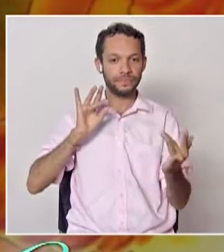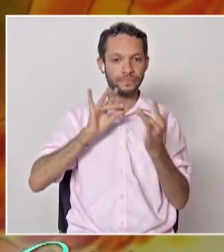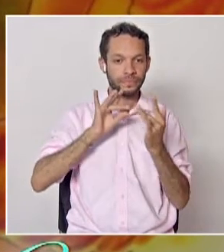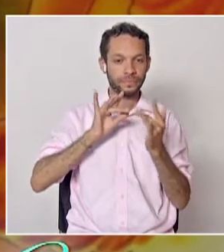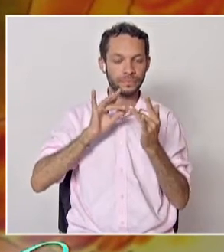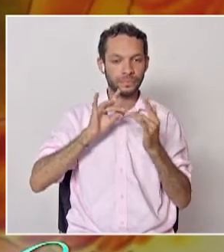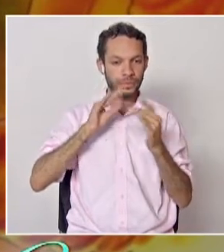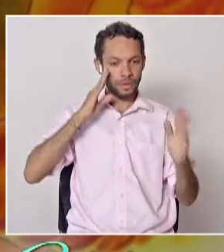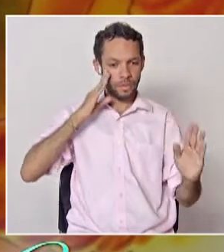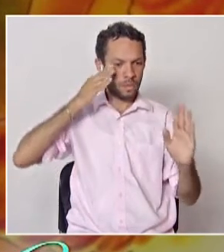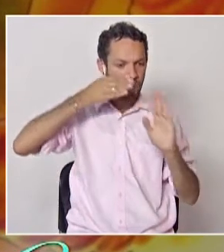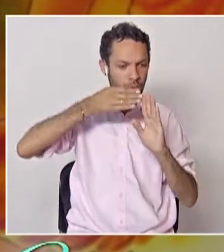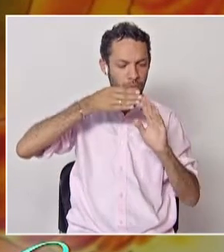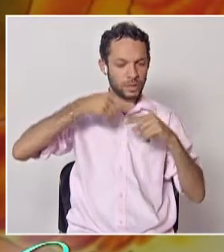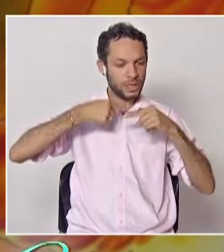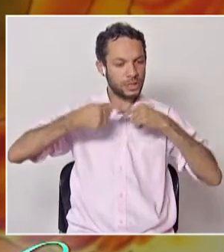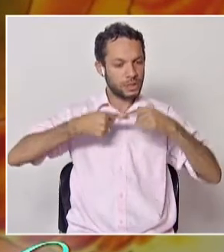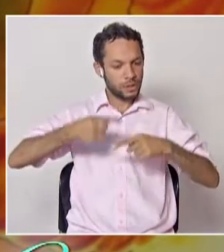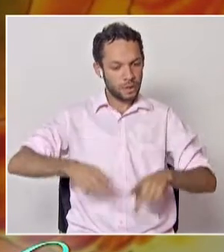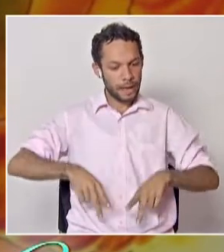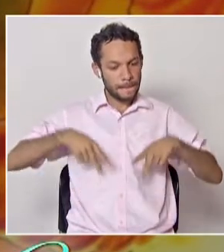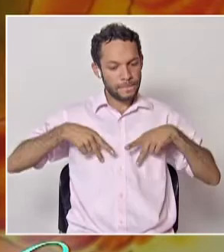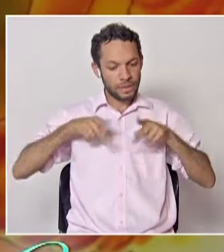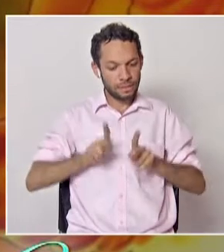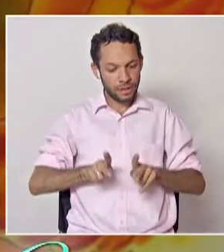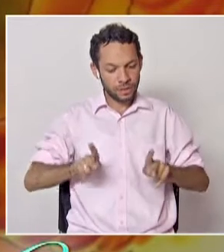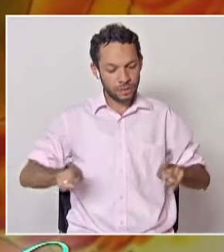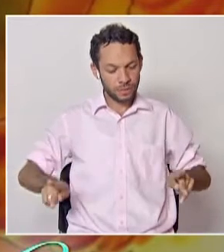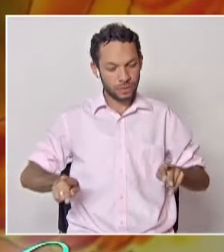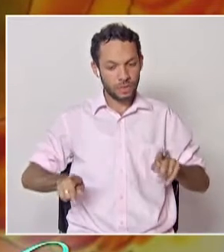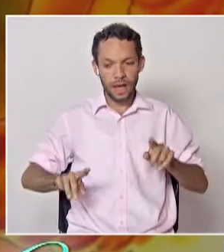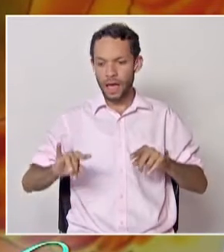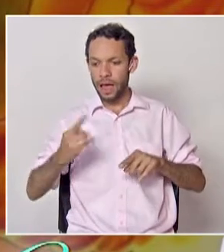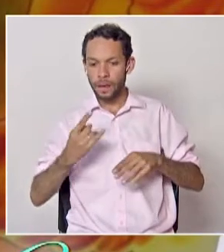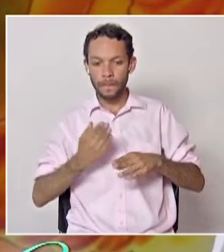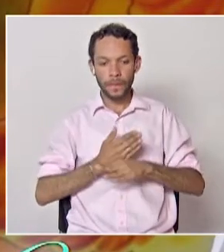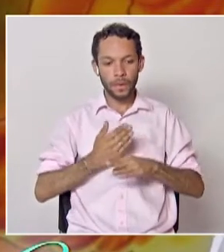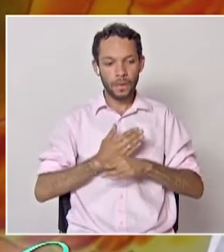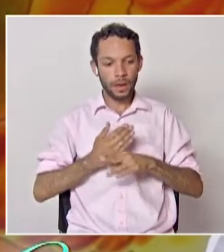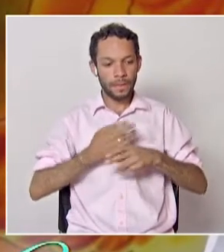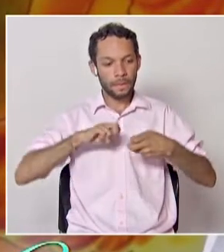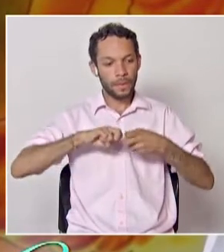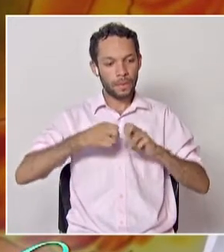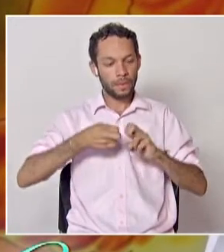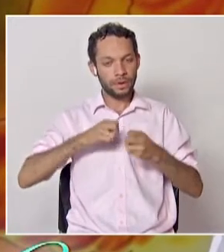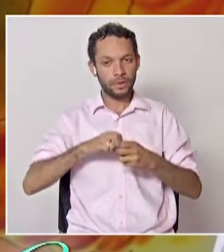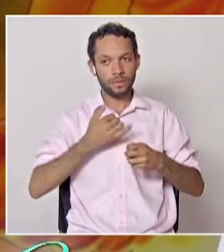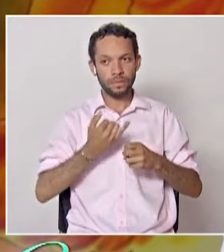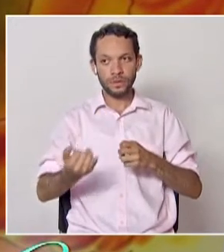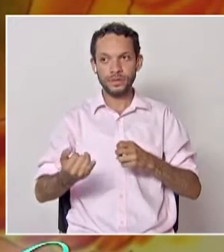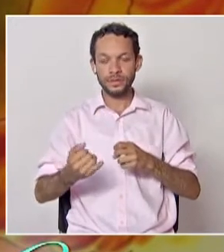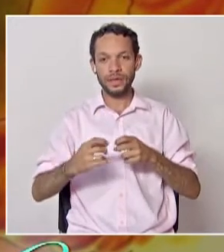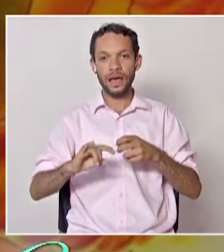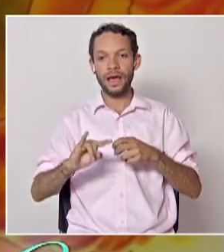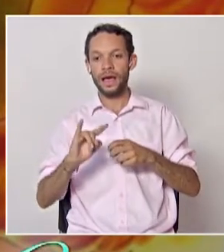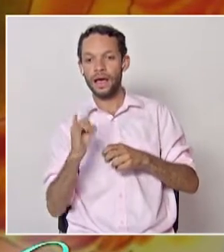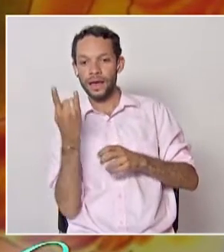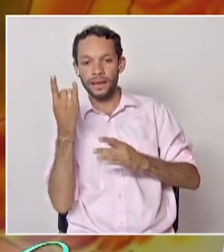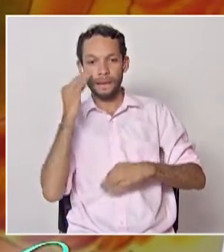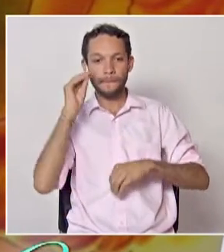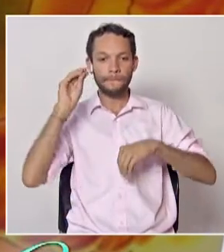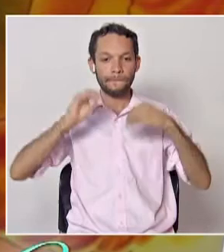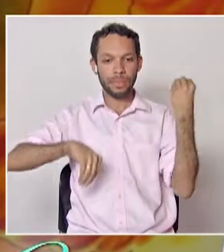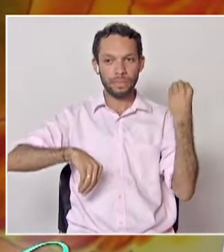énfasis en el concepto de la historia clínica, del peligro de la automedicación, del peligro que a ustedes les cambien